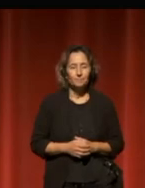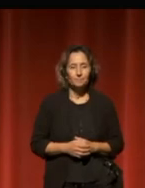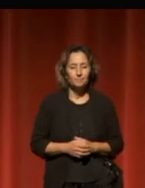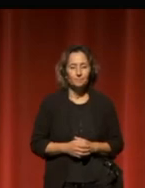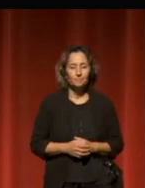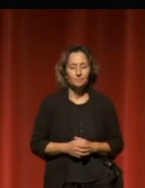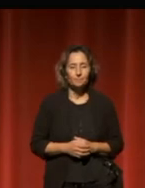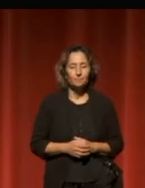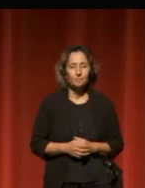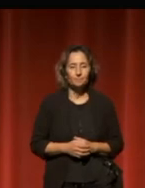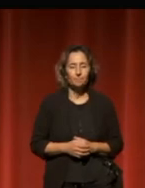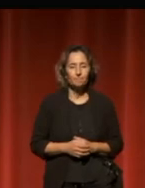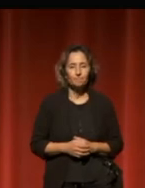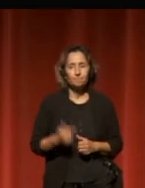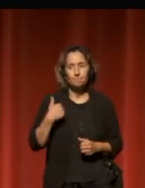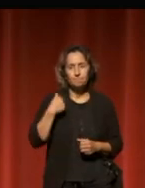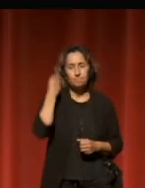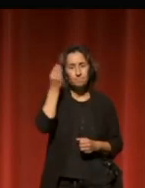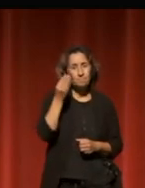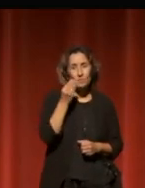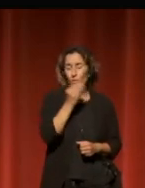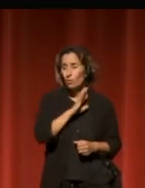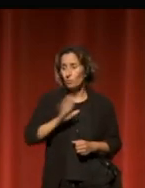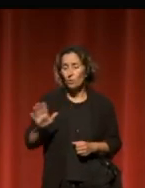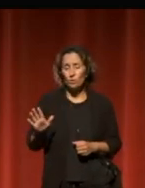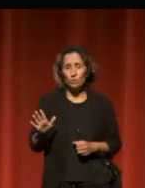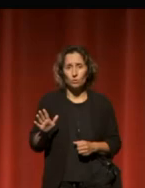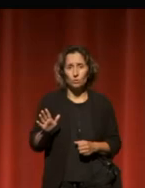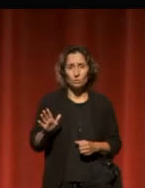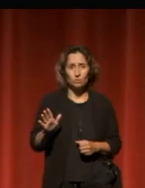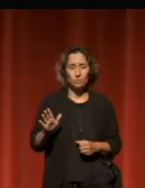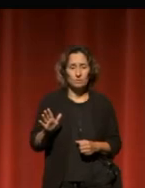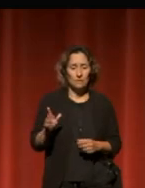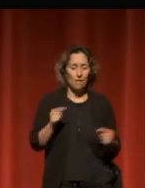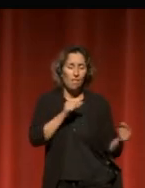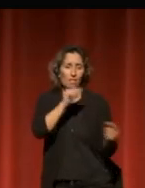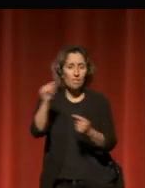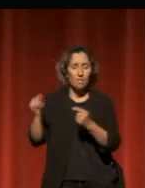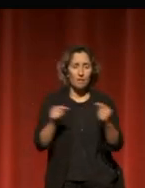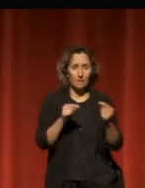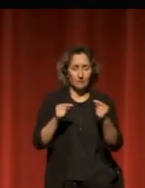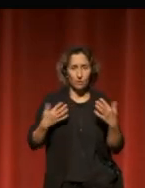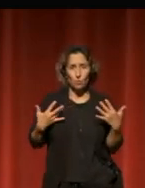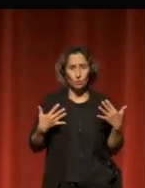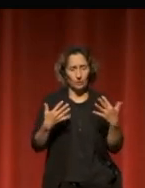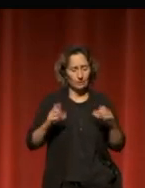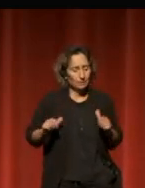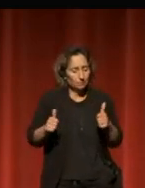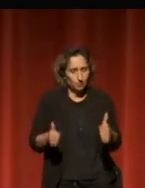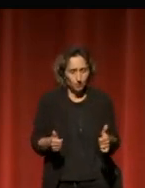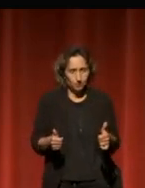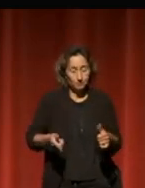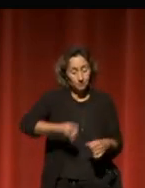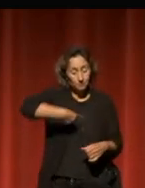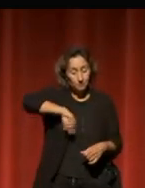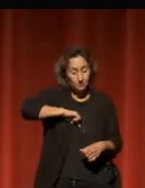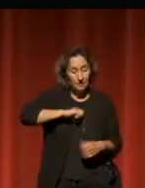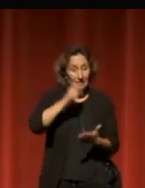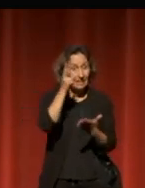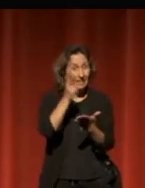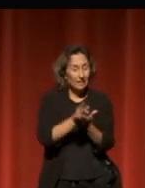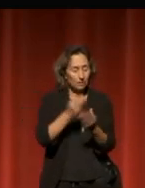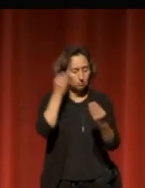Y para ello, yo creo que lo mejor es empezar cuanto antes este debate, ¿no? Yo creo que estos son retos que tenemos todos